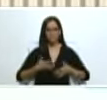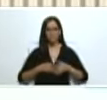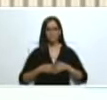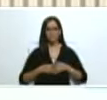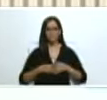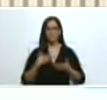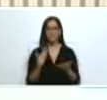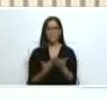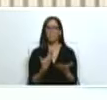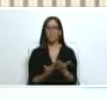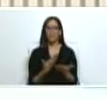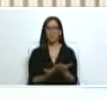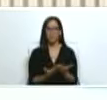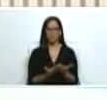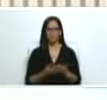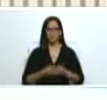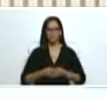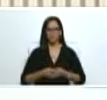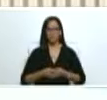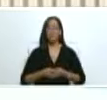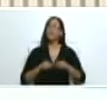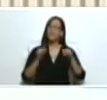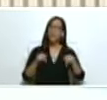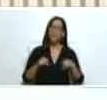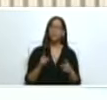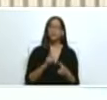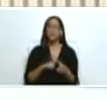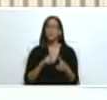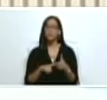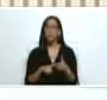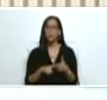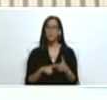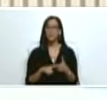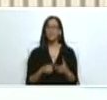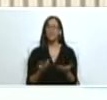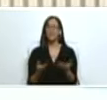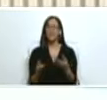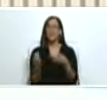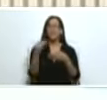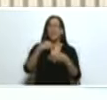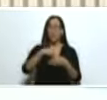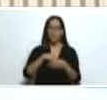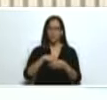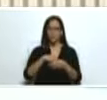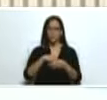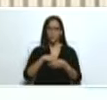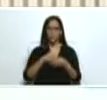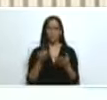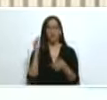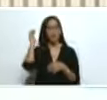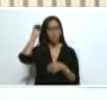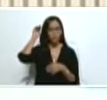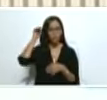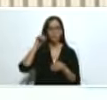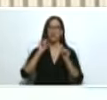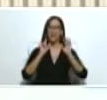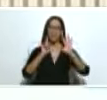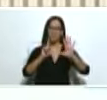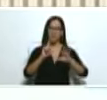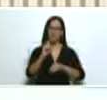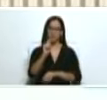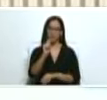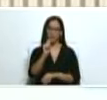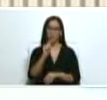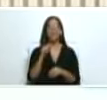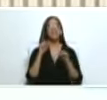se palpa. Y a esto entonces le sumamos el futuro, las 7T,